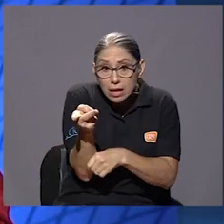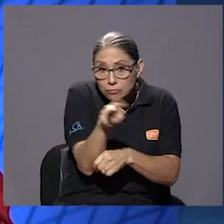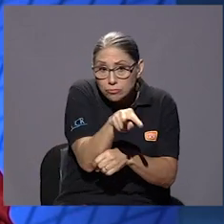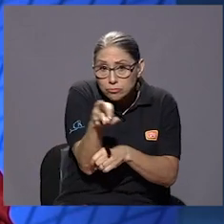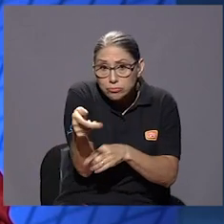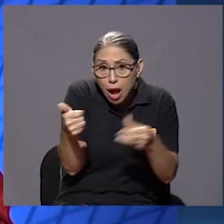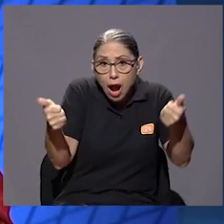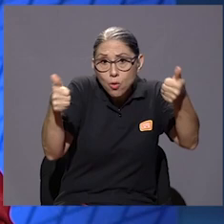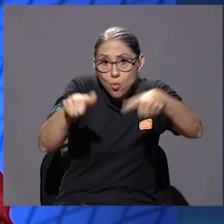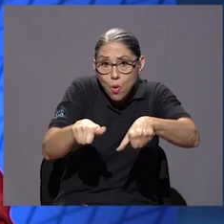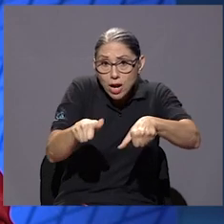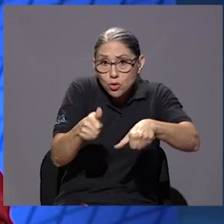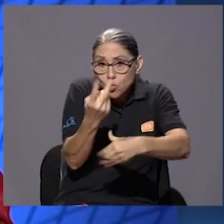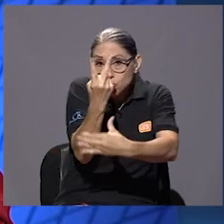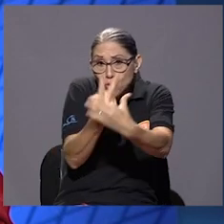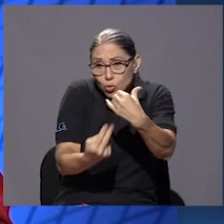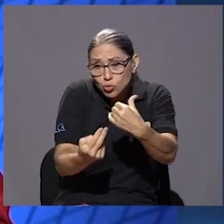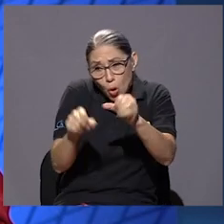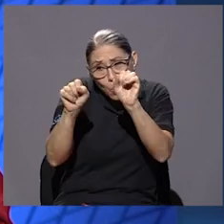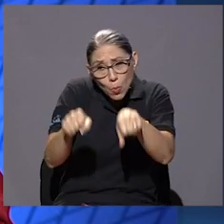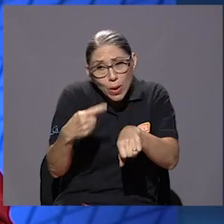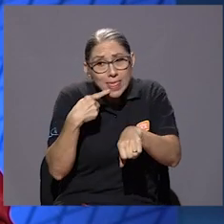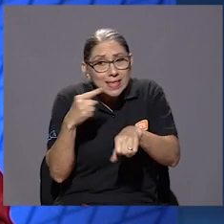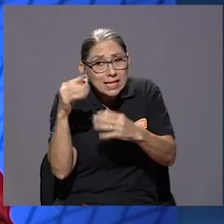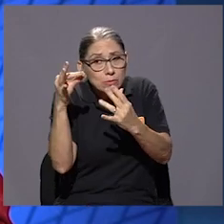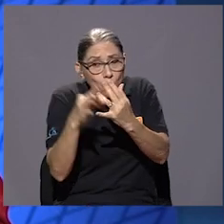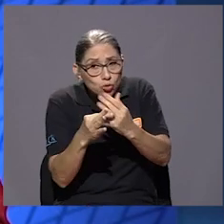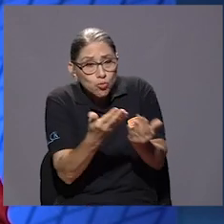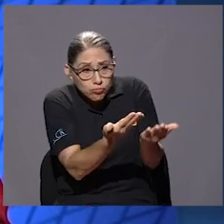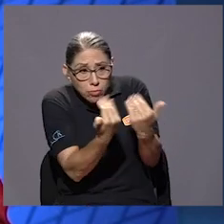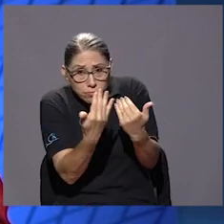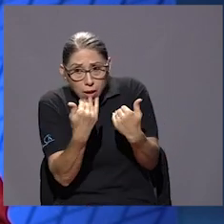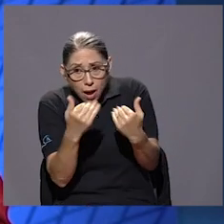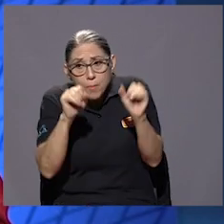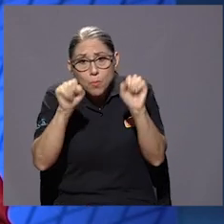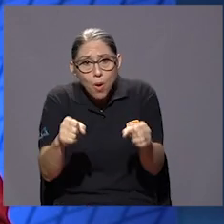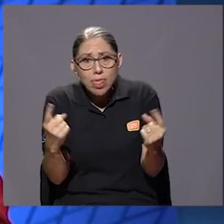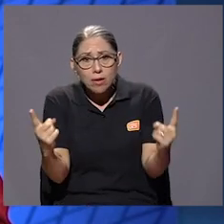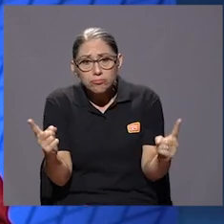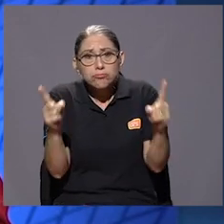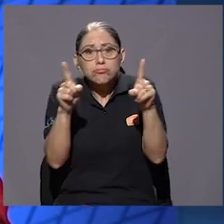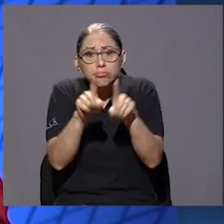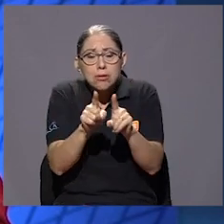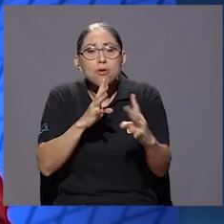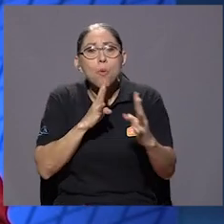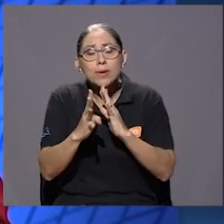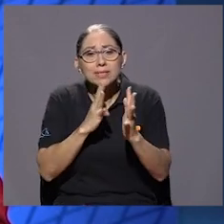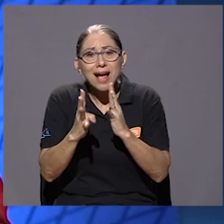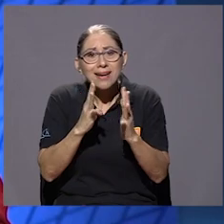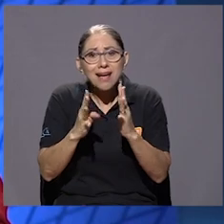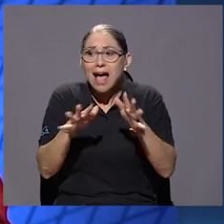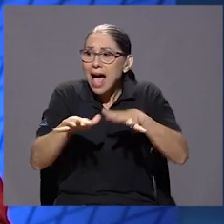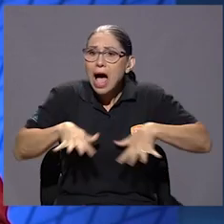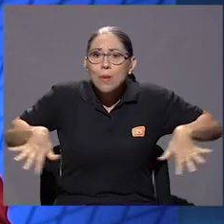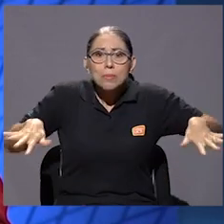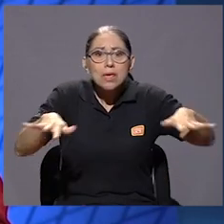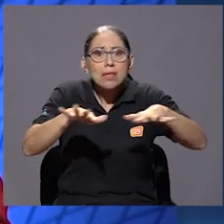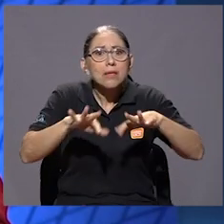acuerdo, que llegue su compañero de vida para que puedan conversar los dos y tratar de hacer el ambiente